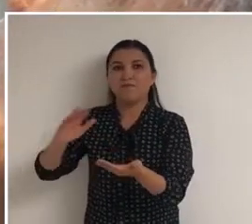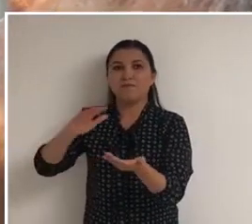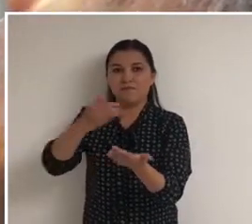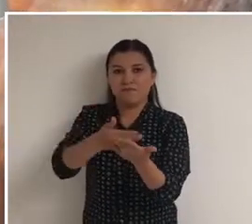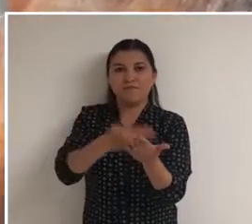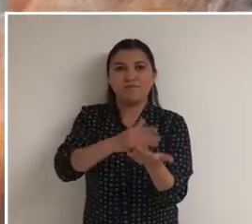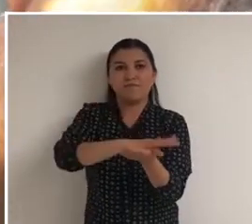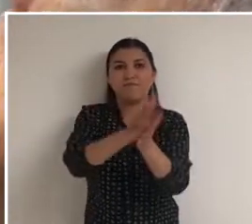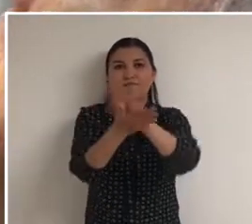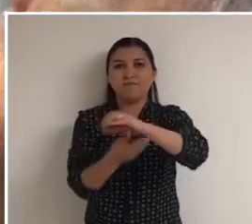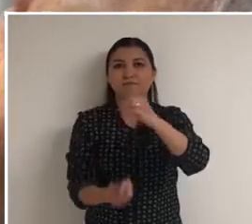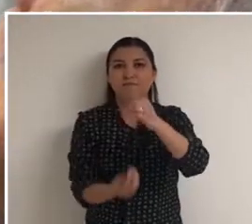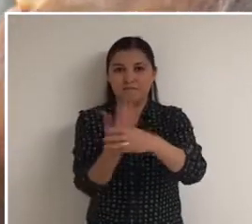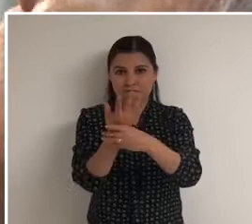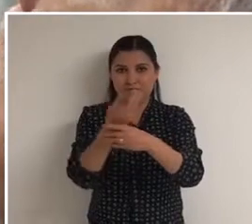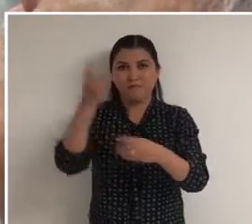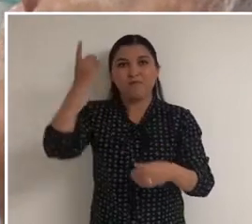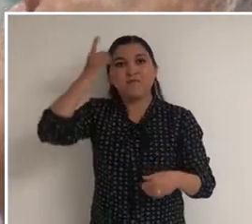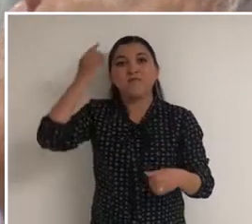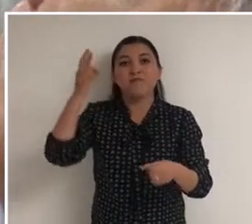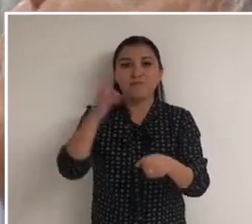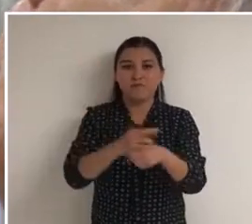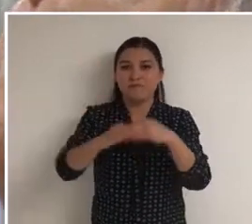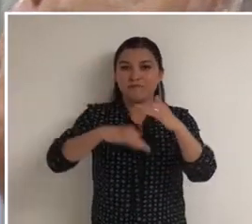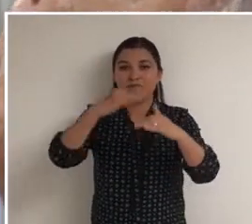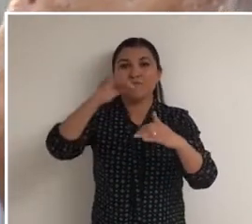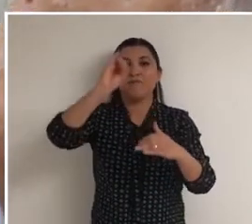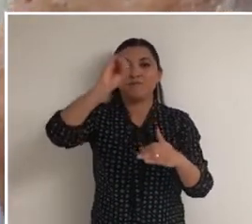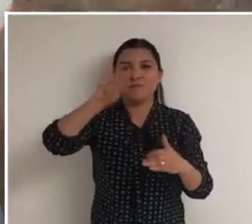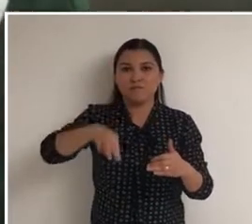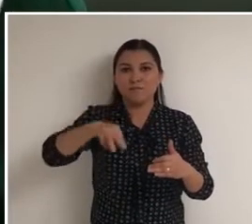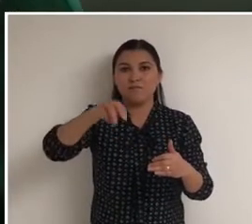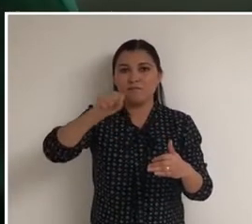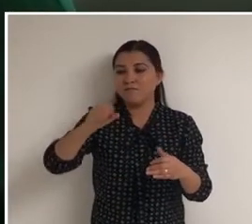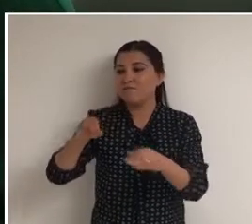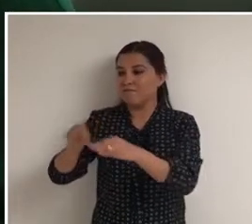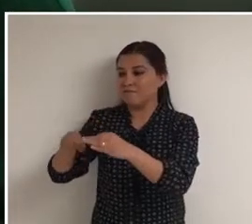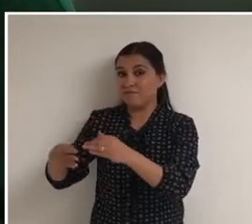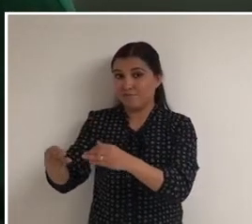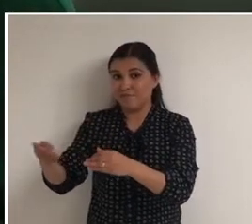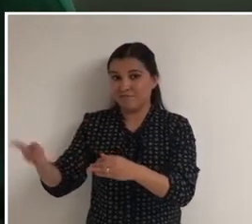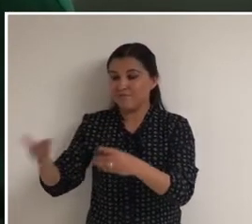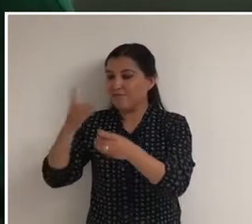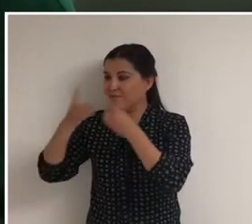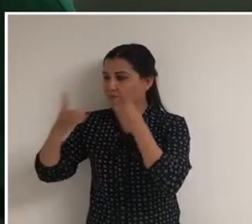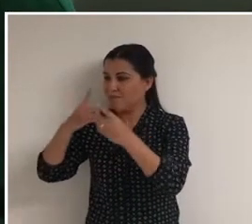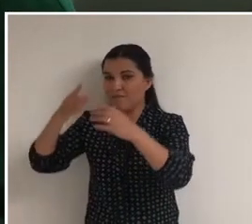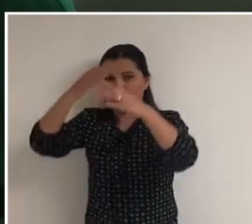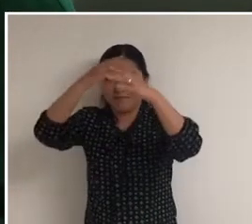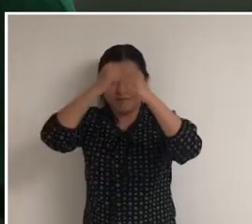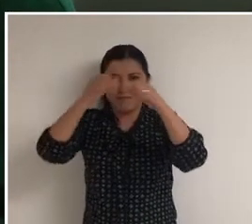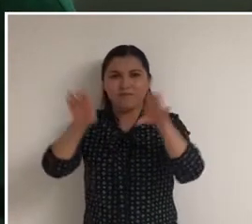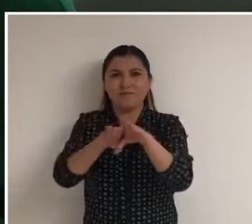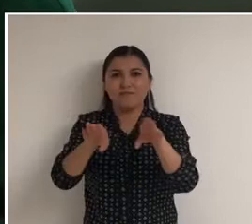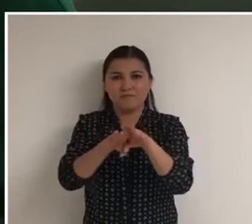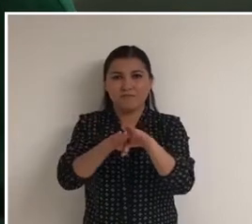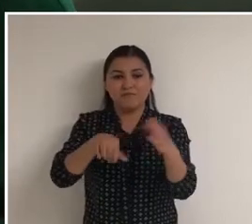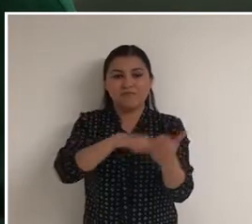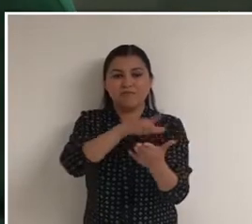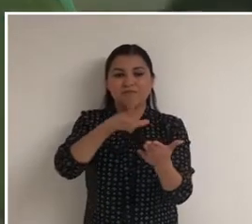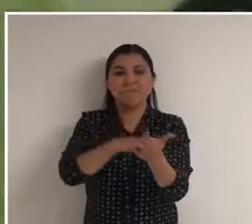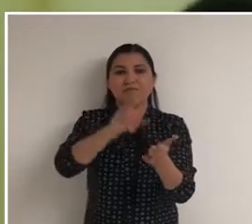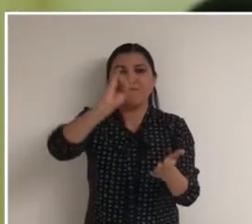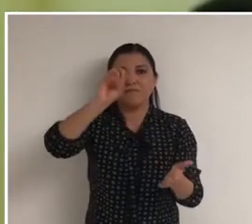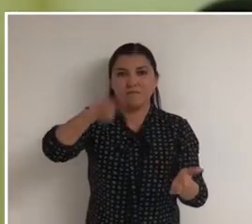les toque muchas veces en zonas totalmente aisladas de alta marginación e inseguridad y ahora por la austeridad marcada por la